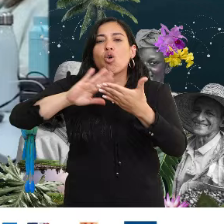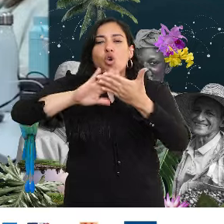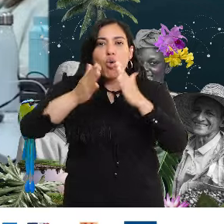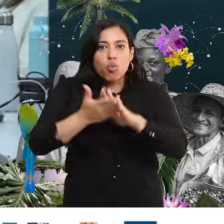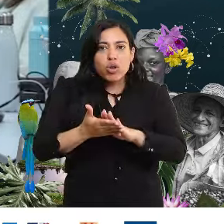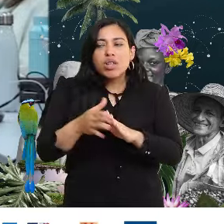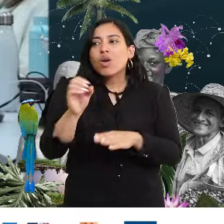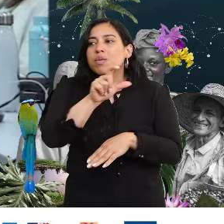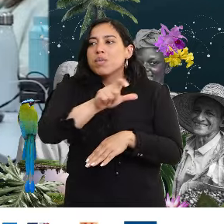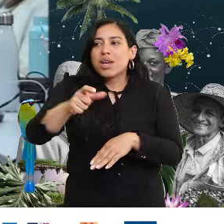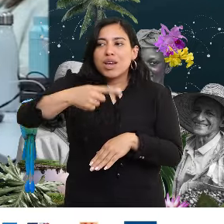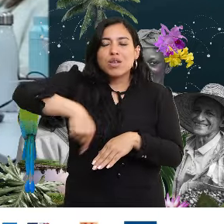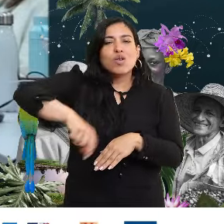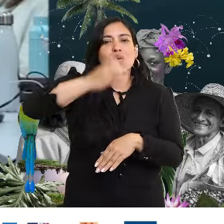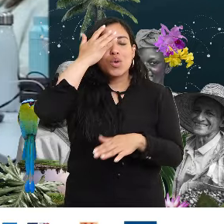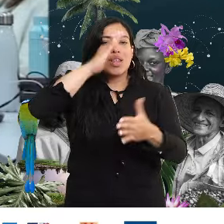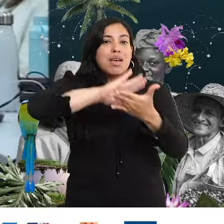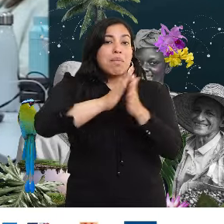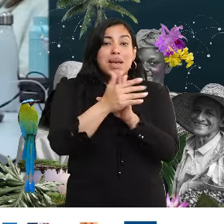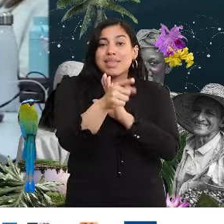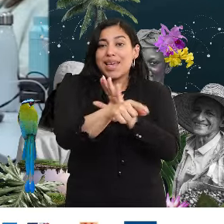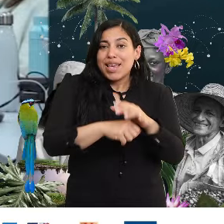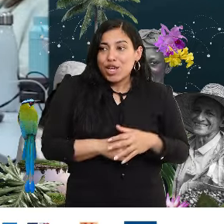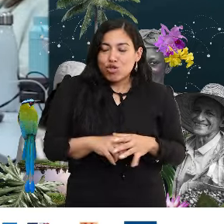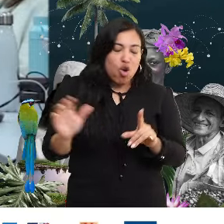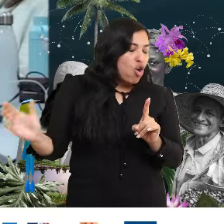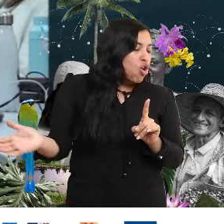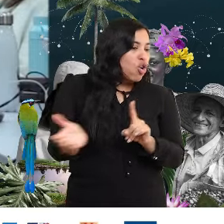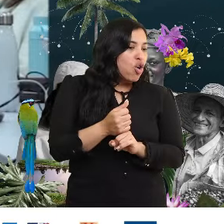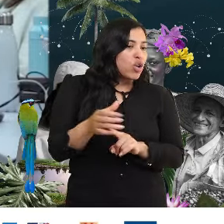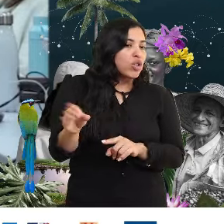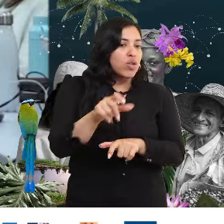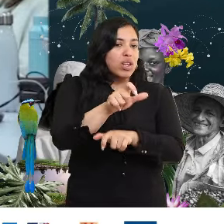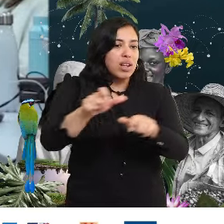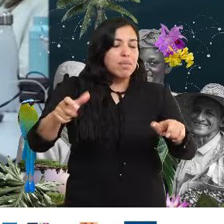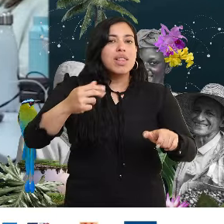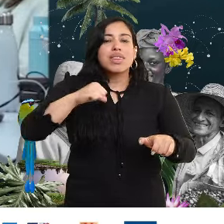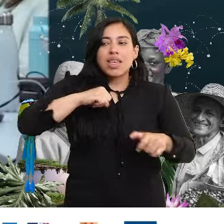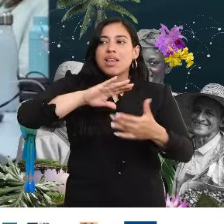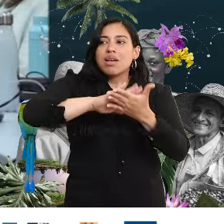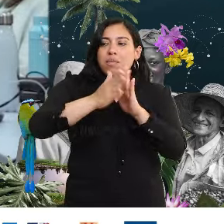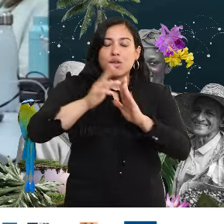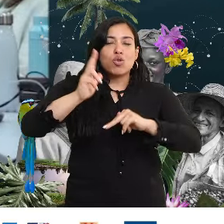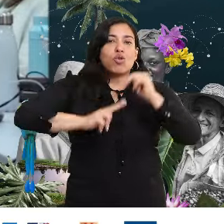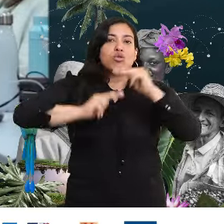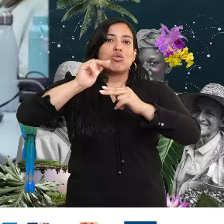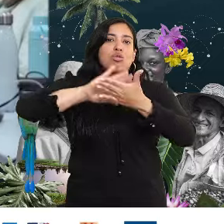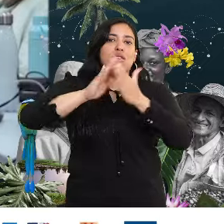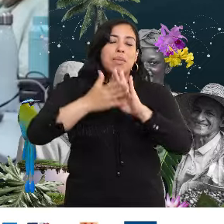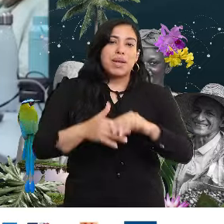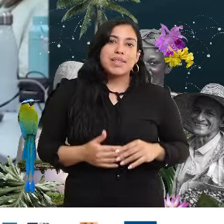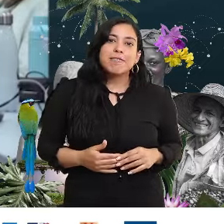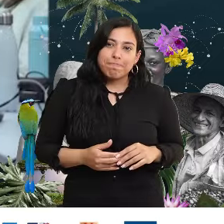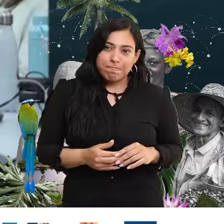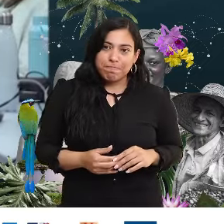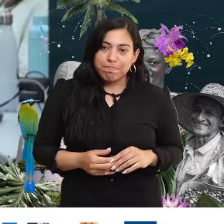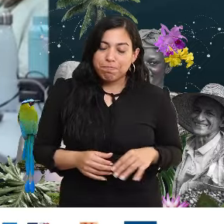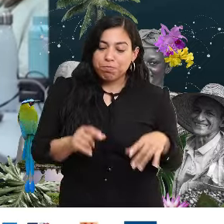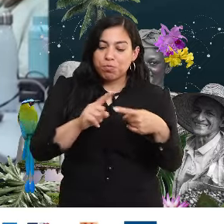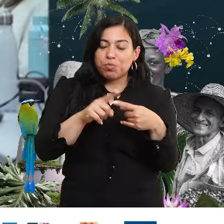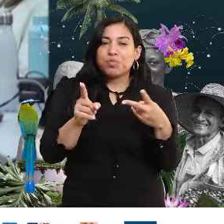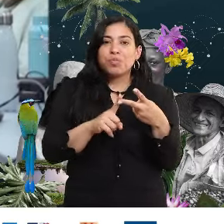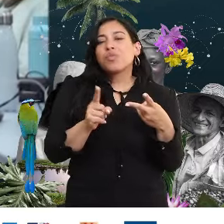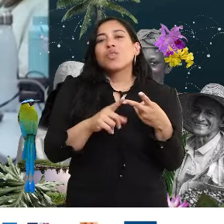las personas, porque la paz es eso, es el logro de todos, porque todos hacemos parte de la construcción de la paz. En segundo lugar,